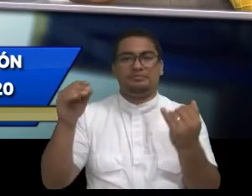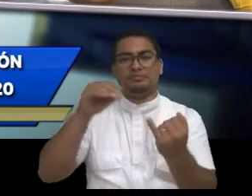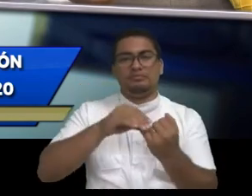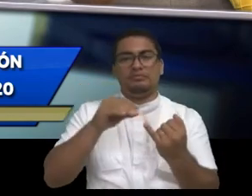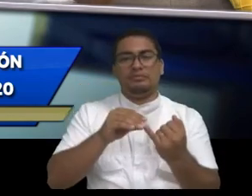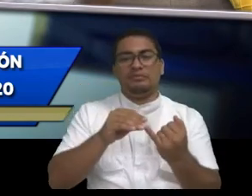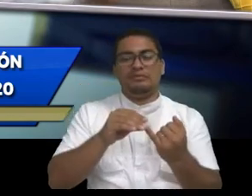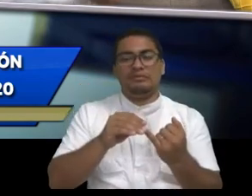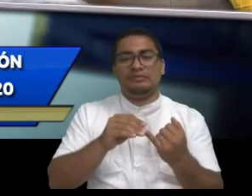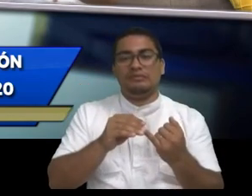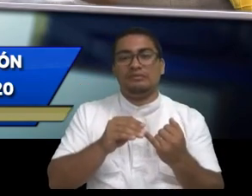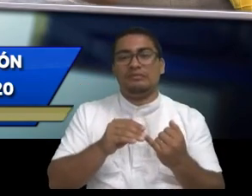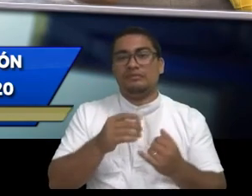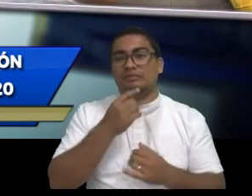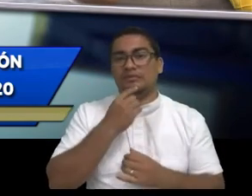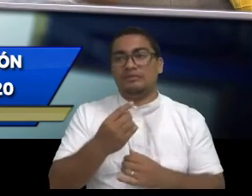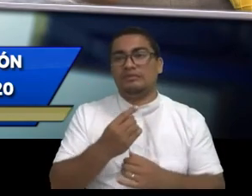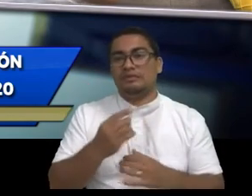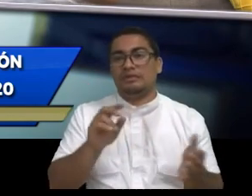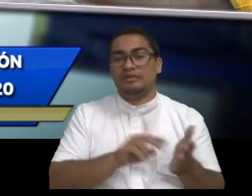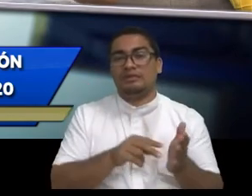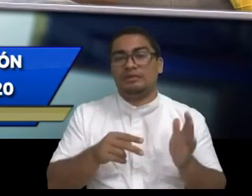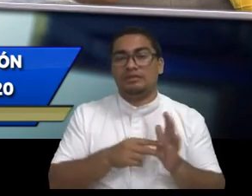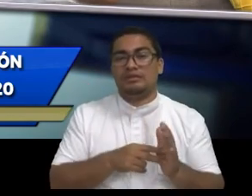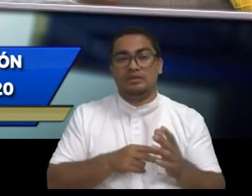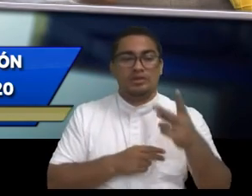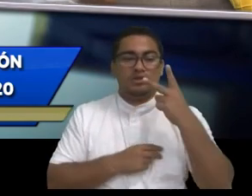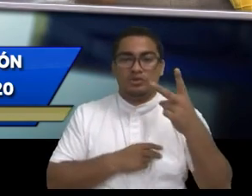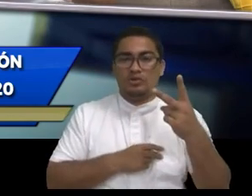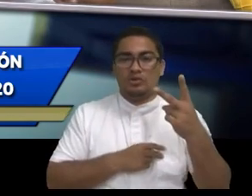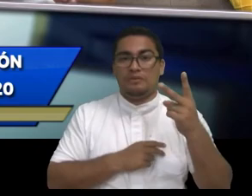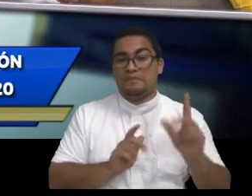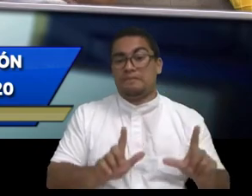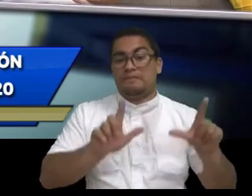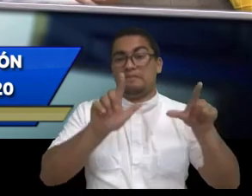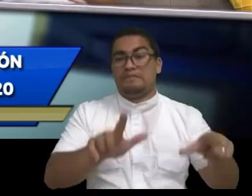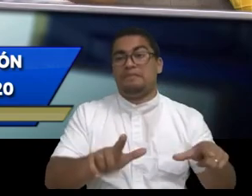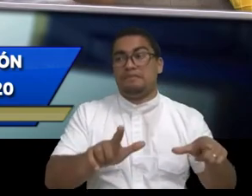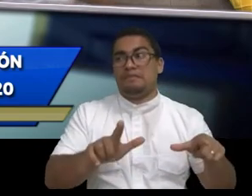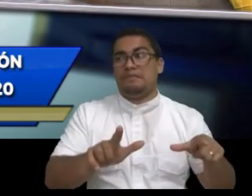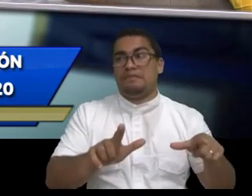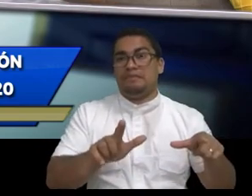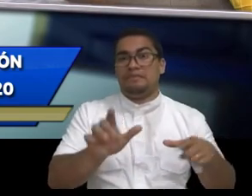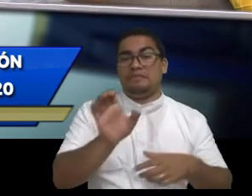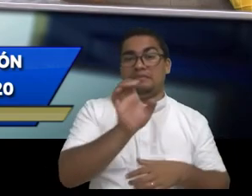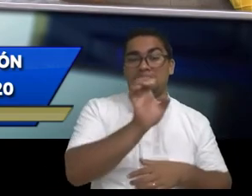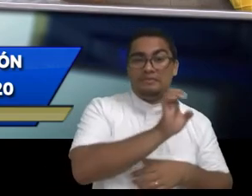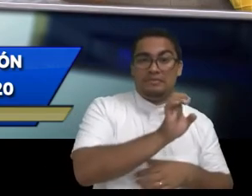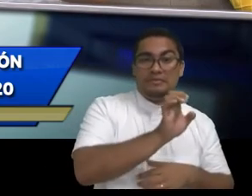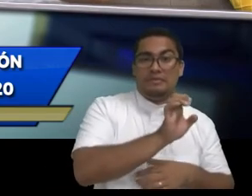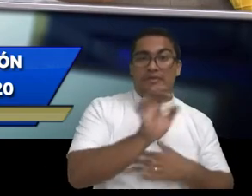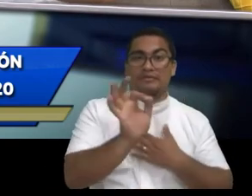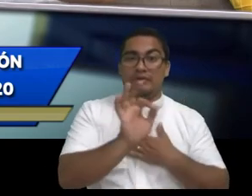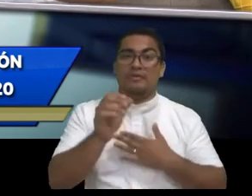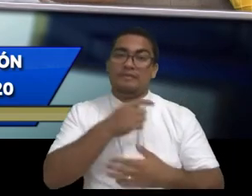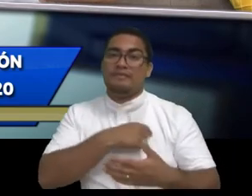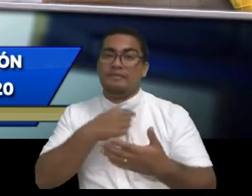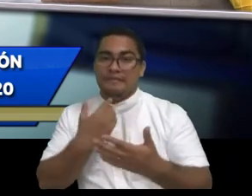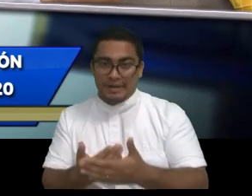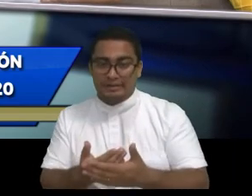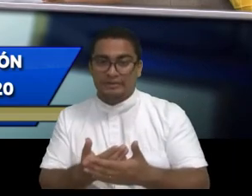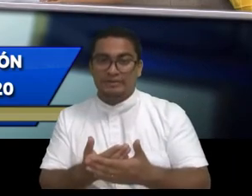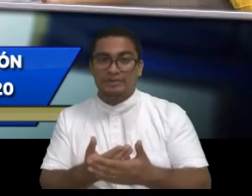sólo tenemos dos momentos de matrícula que es ahora en esta etapa que estamos para iniciar el 10 de febrero y